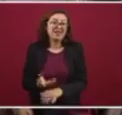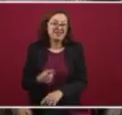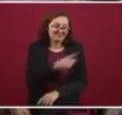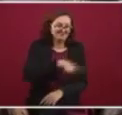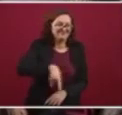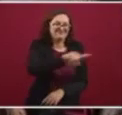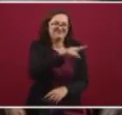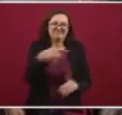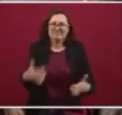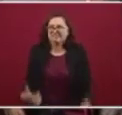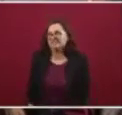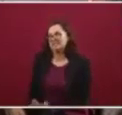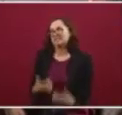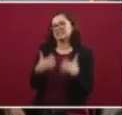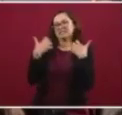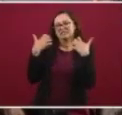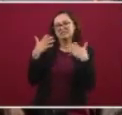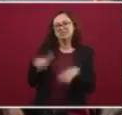Todo el apoyo